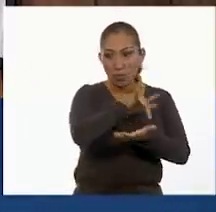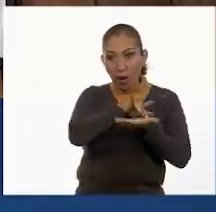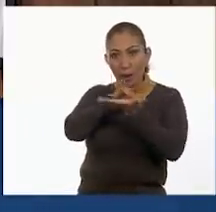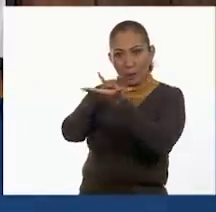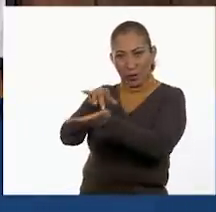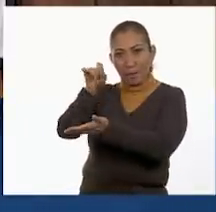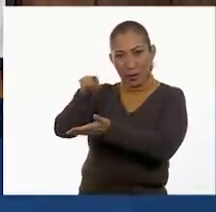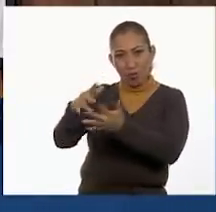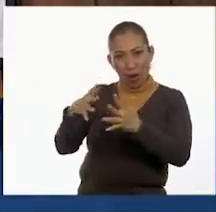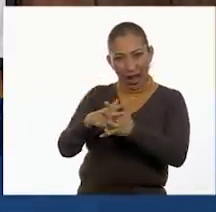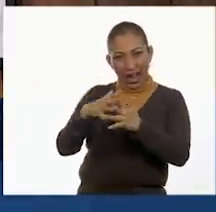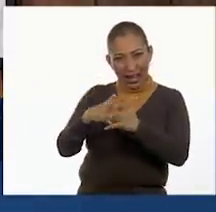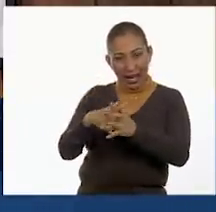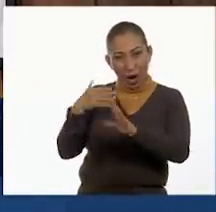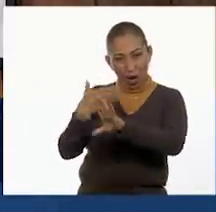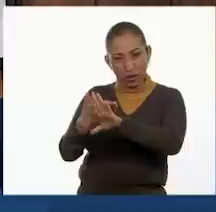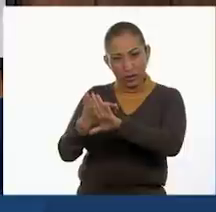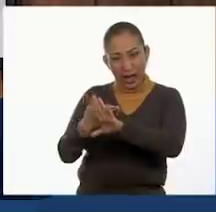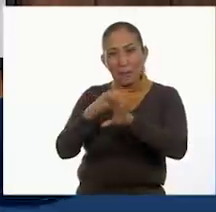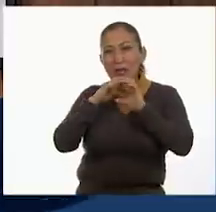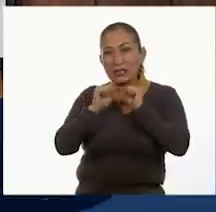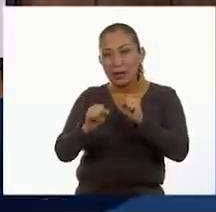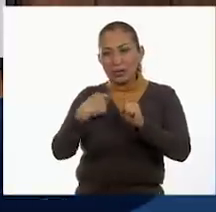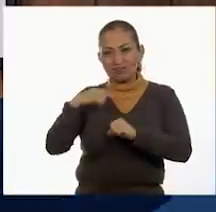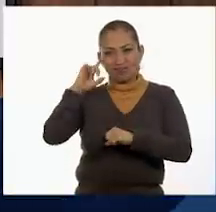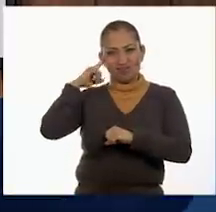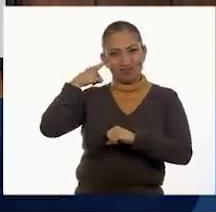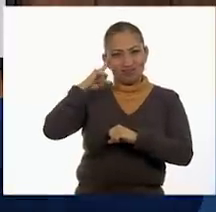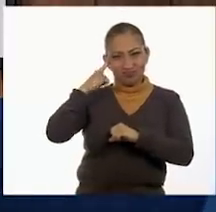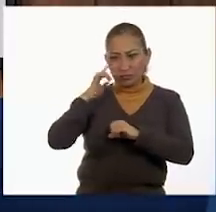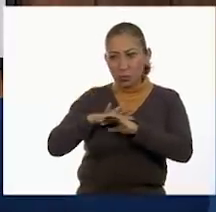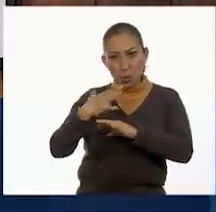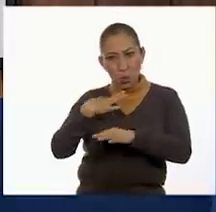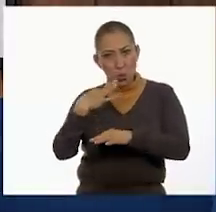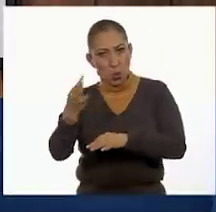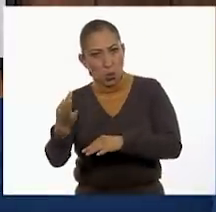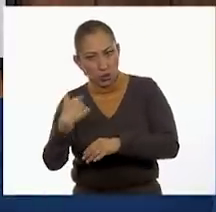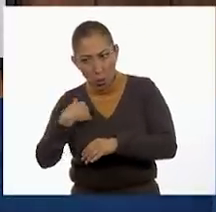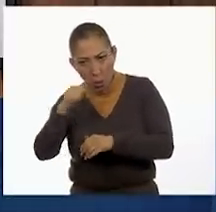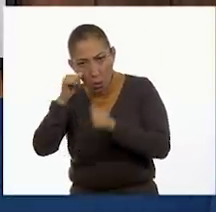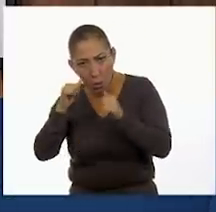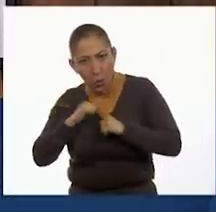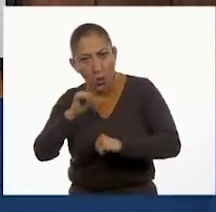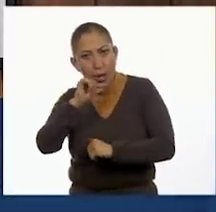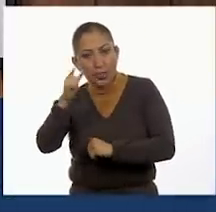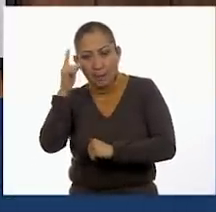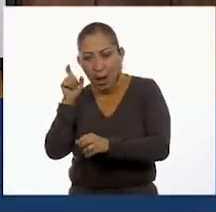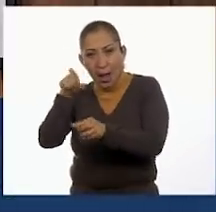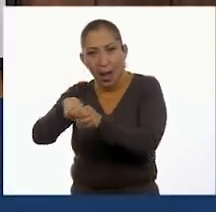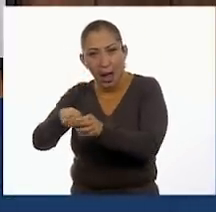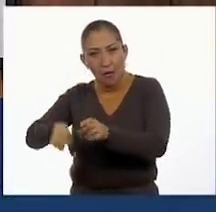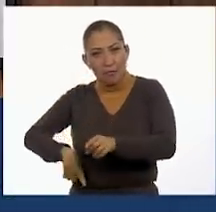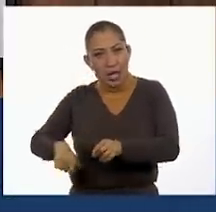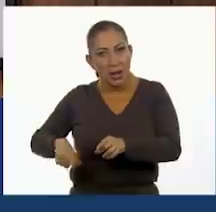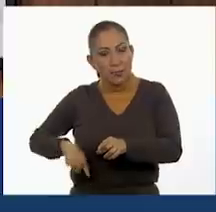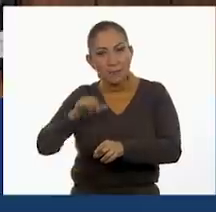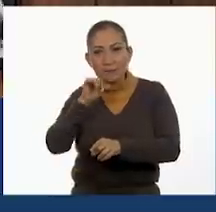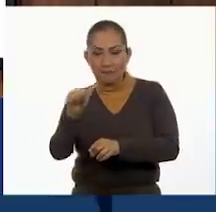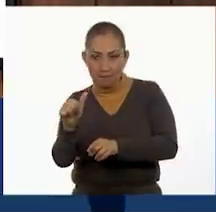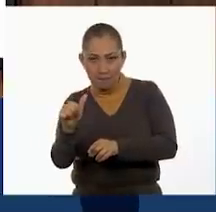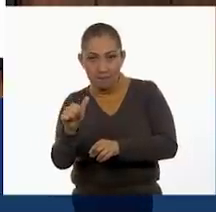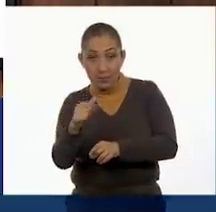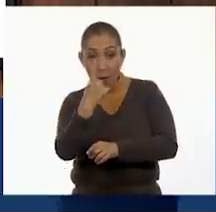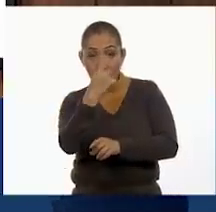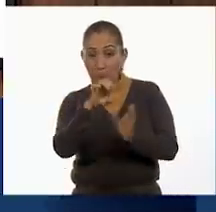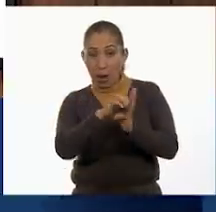participado durante la guerra contra el Imperio se molestaron por no haber sido tomados en cuenta para formar parte del gobierno.